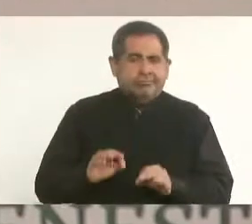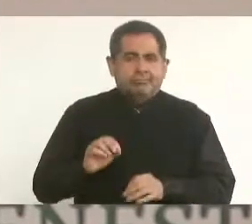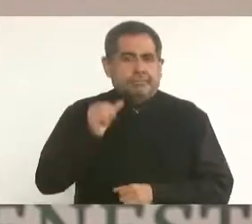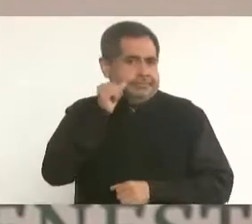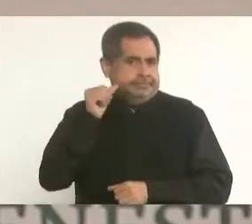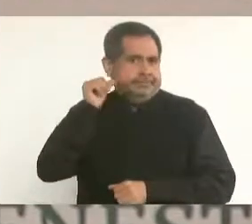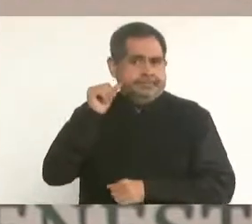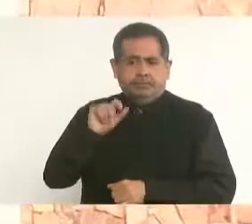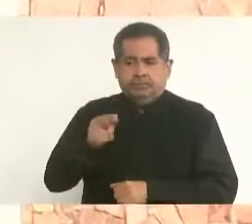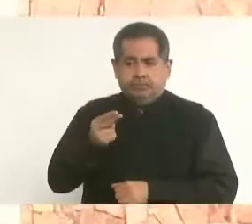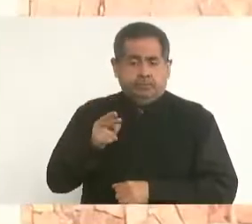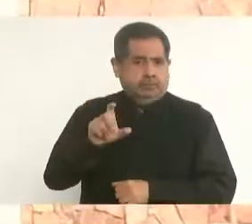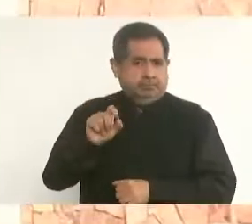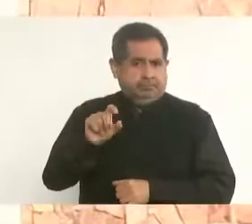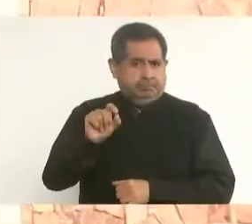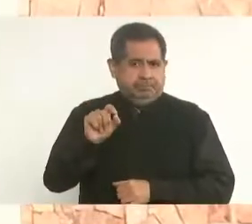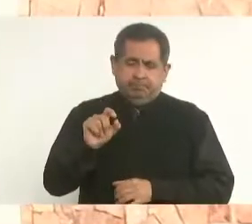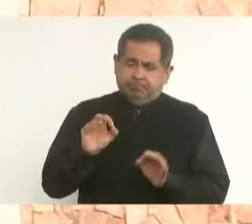noviembre,